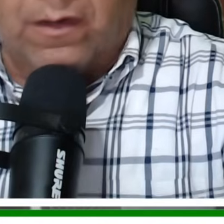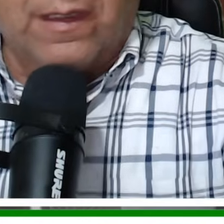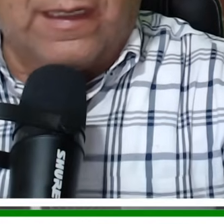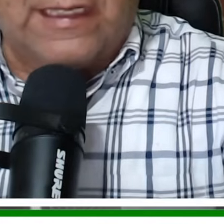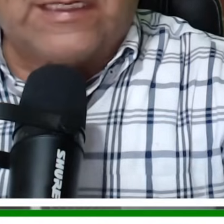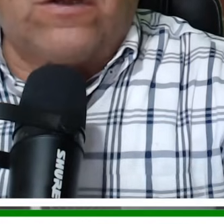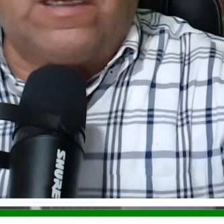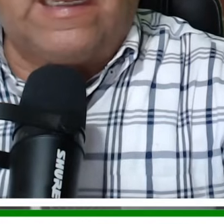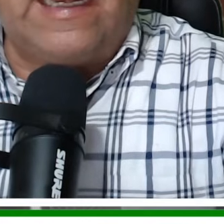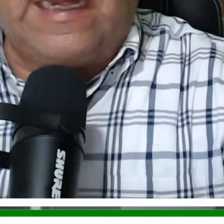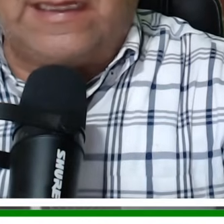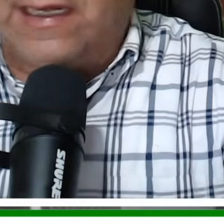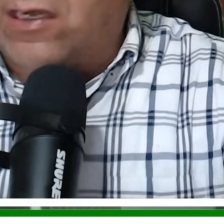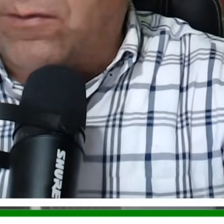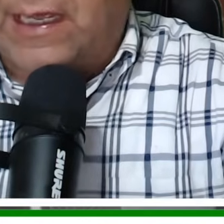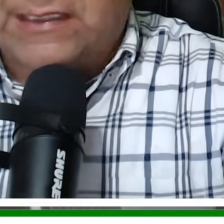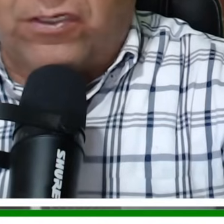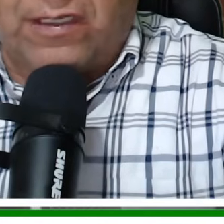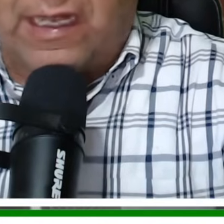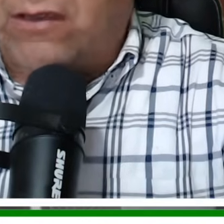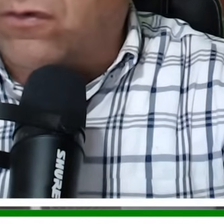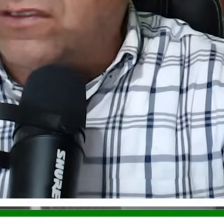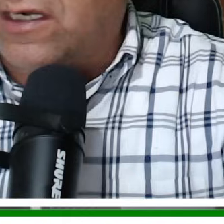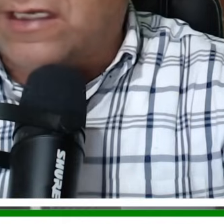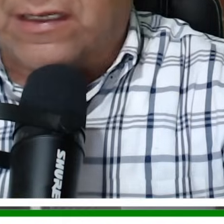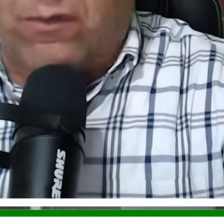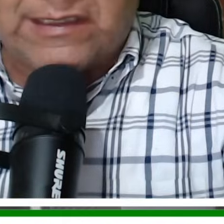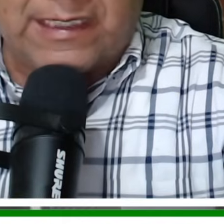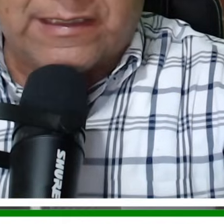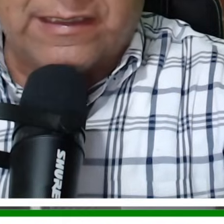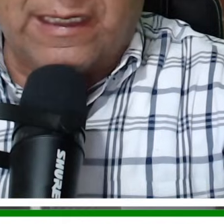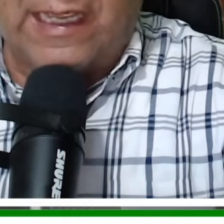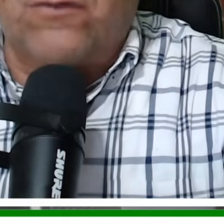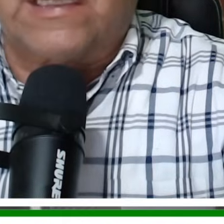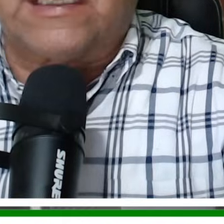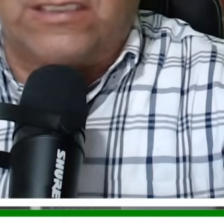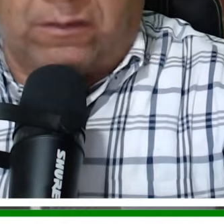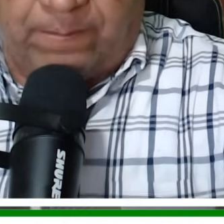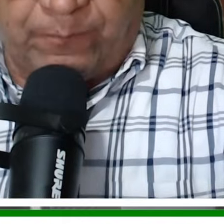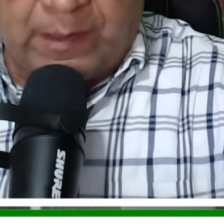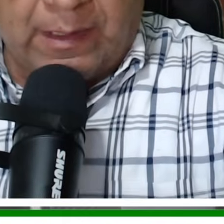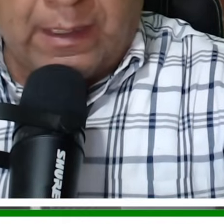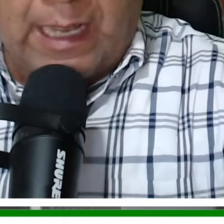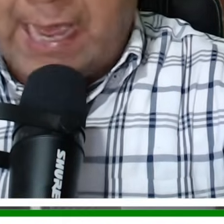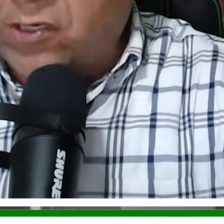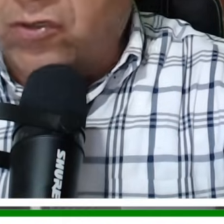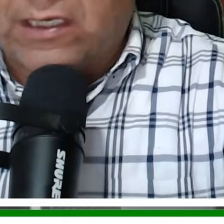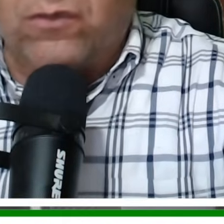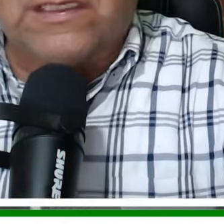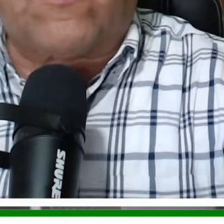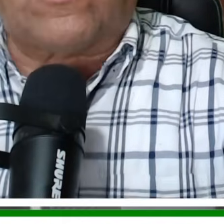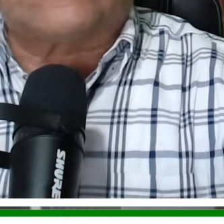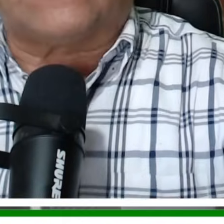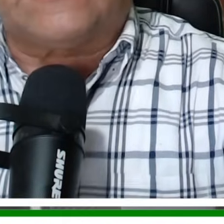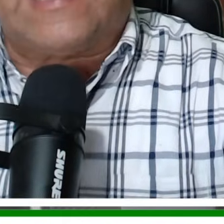método. Y es que hoy el INE tiene la obligación de dar a conocer las encuestas en una sesión. A ellos no les